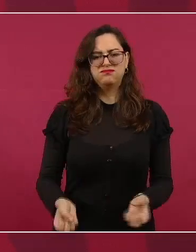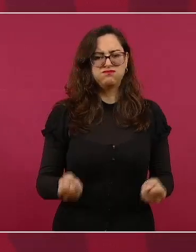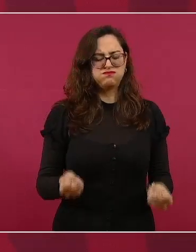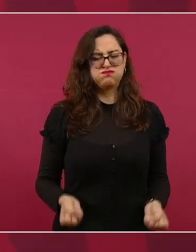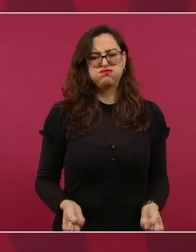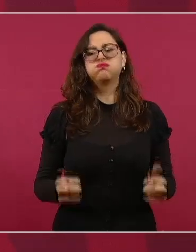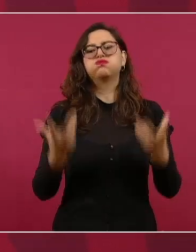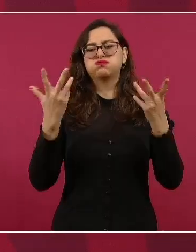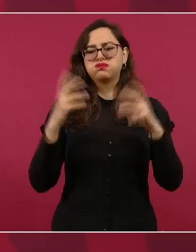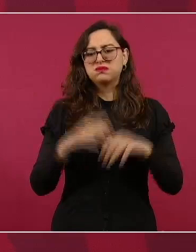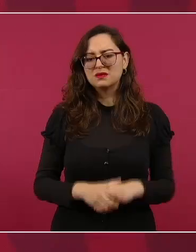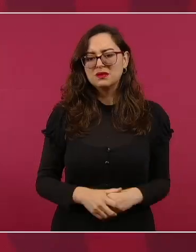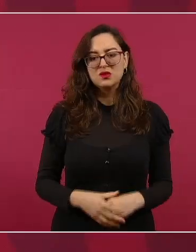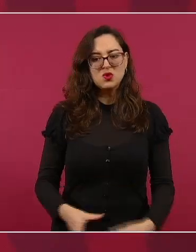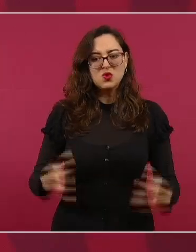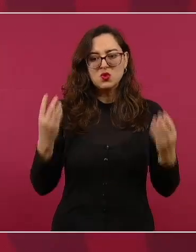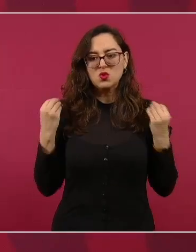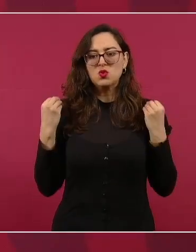de estos organismos